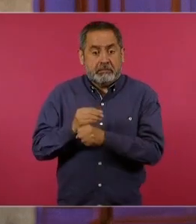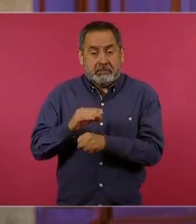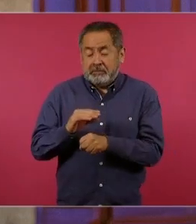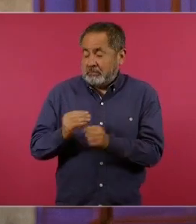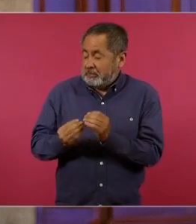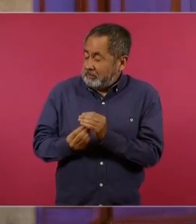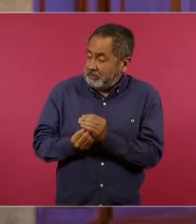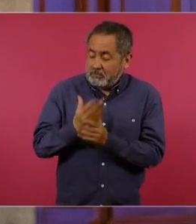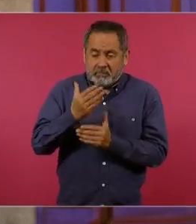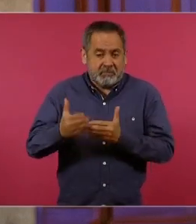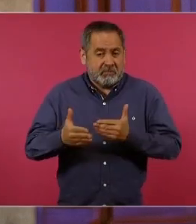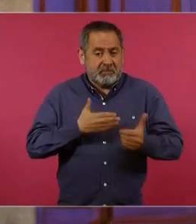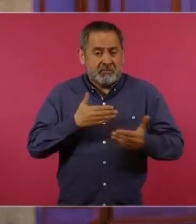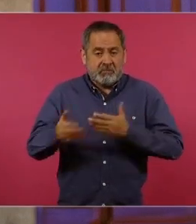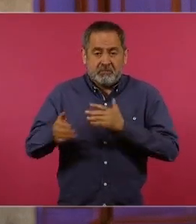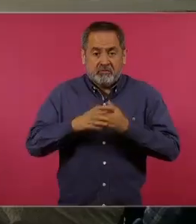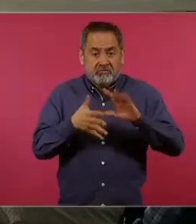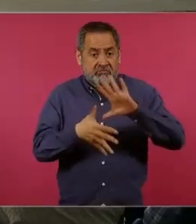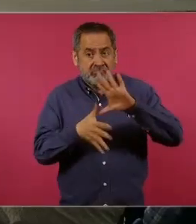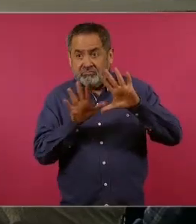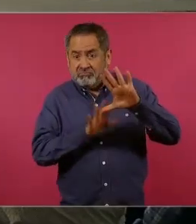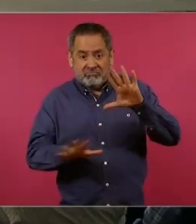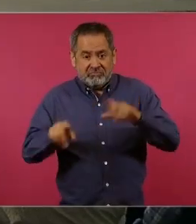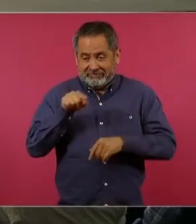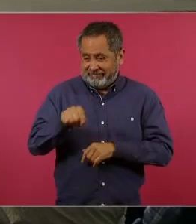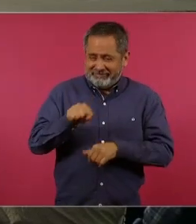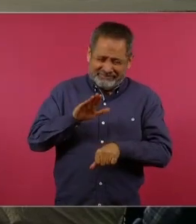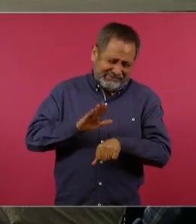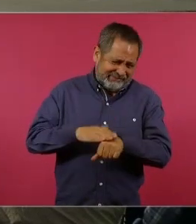moderno de todo el continente americano.